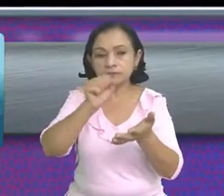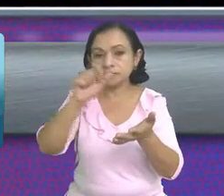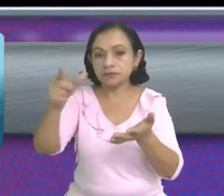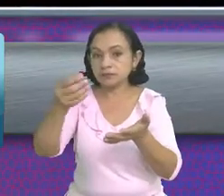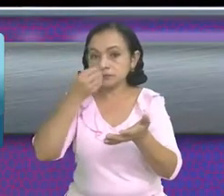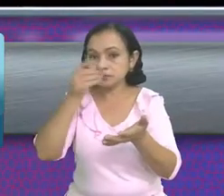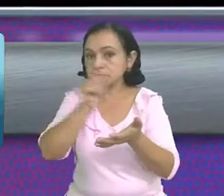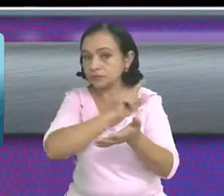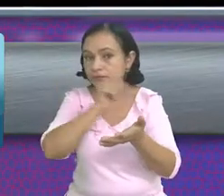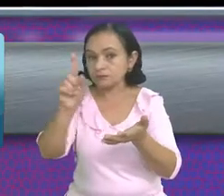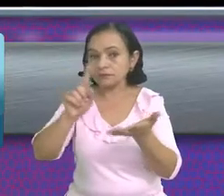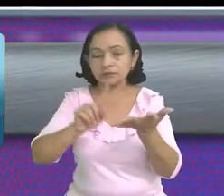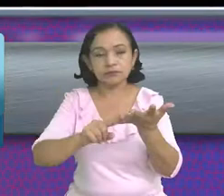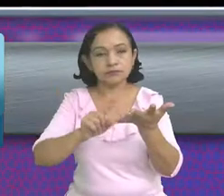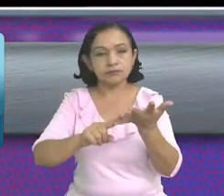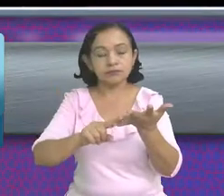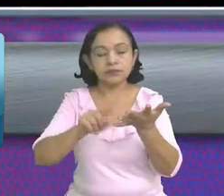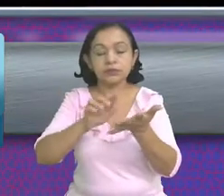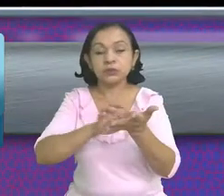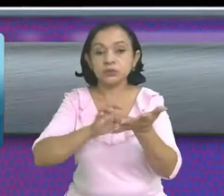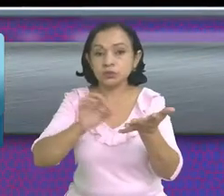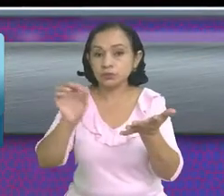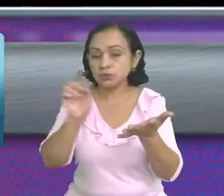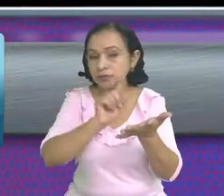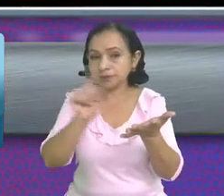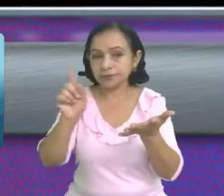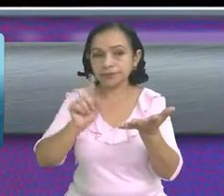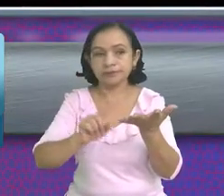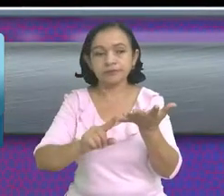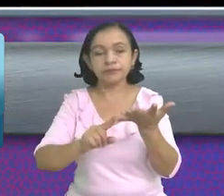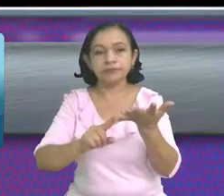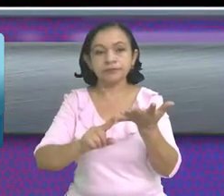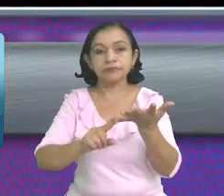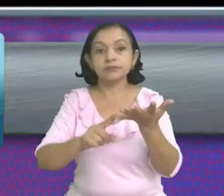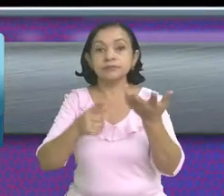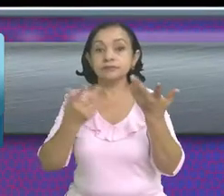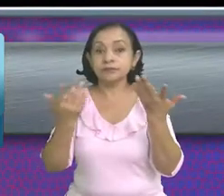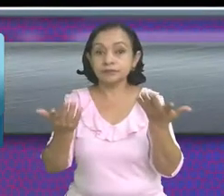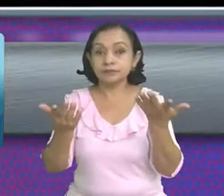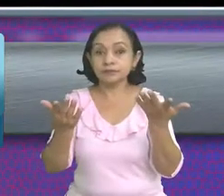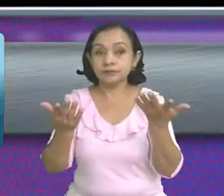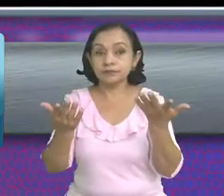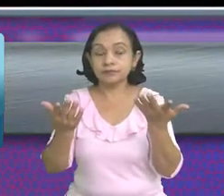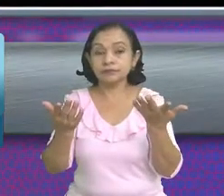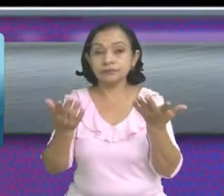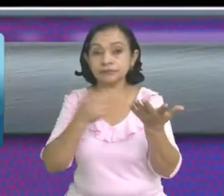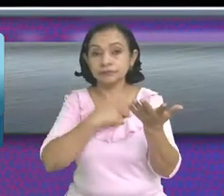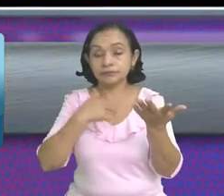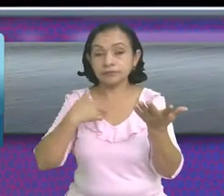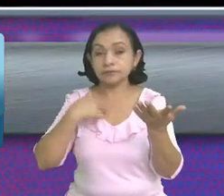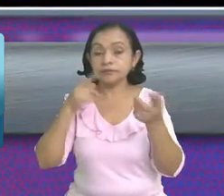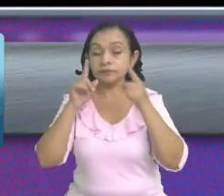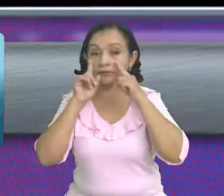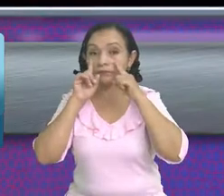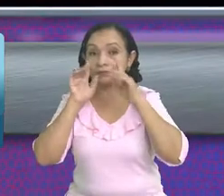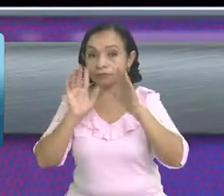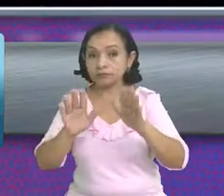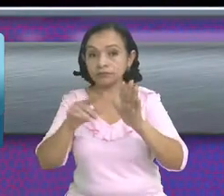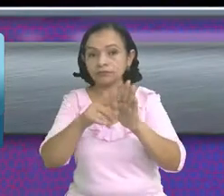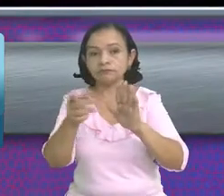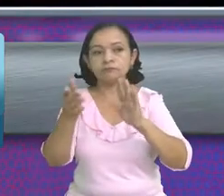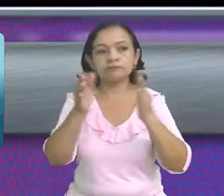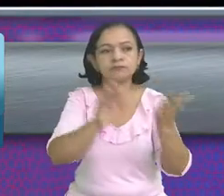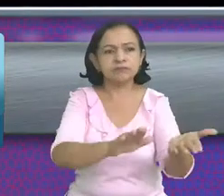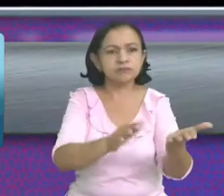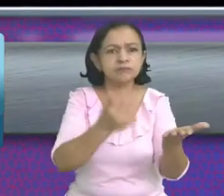comer mucho alimento azucarado, con dulce. Sí. Pero lamentablemente, a pesar de que se cuidan, han